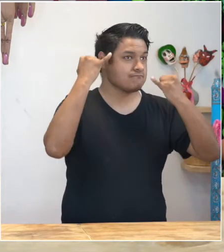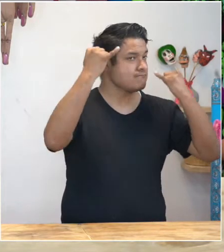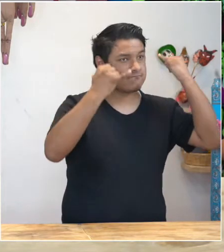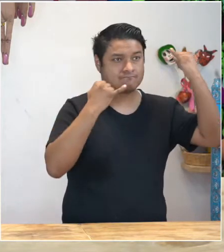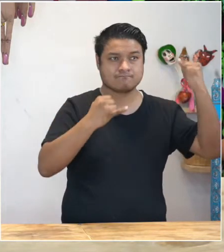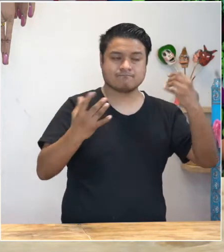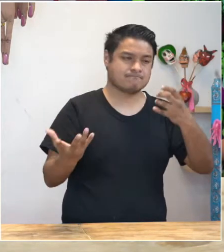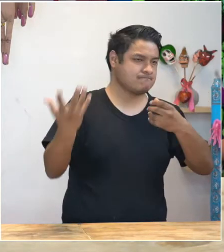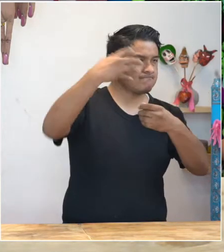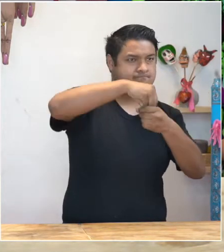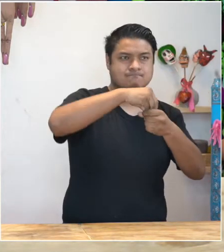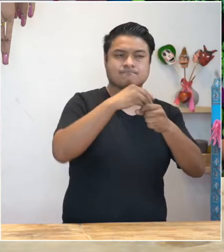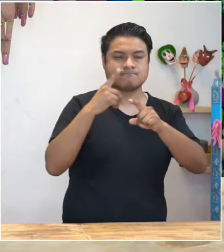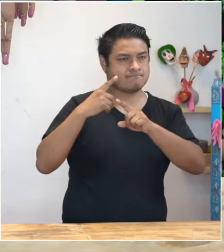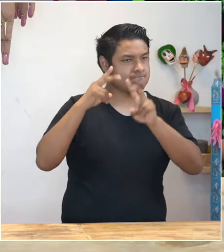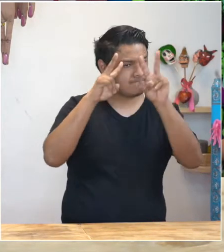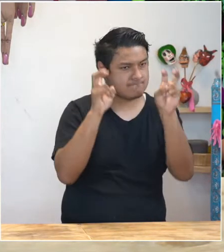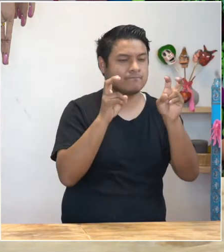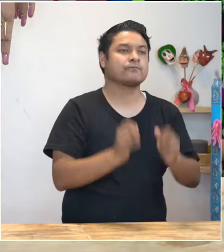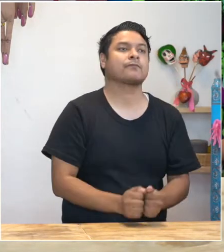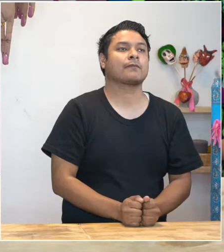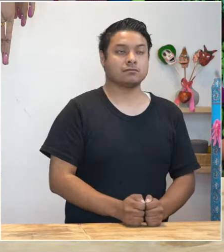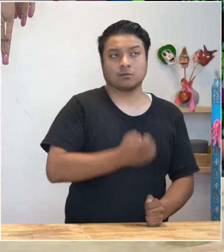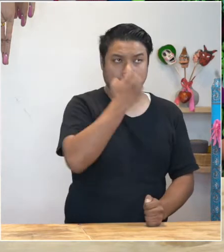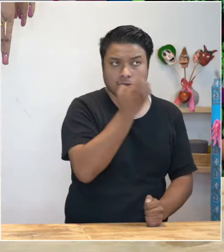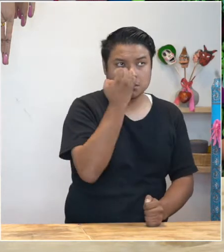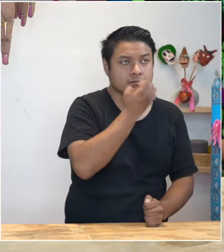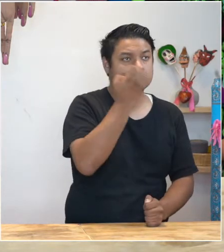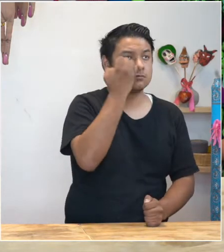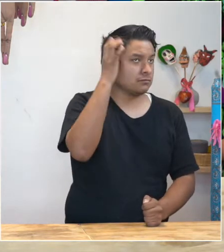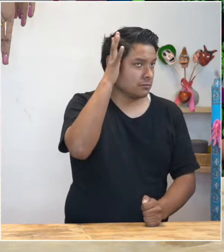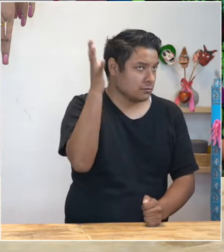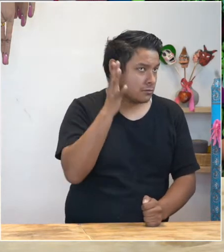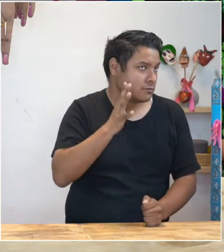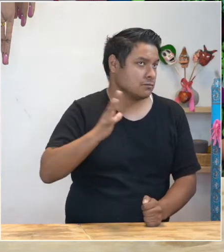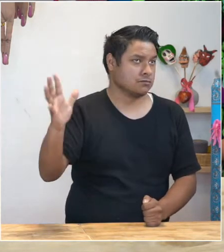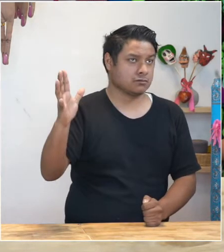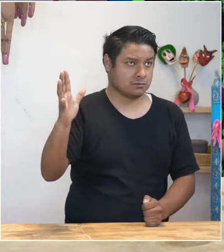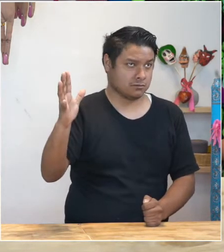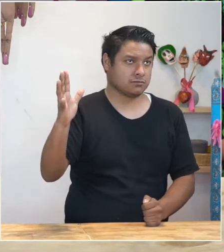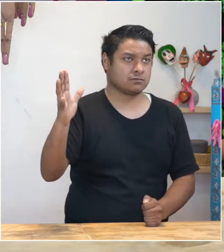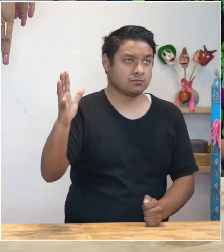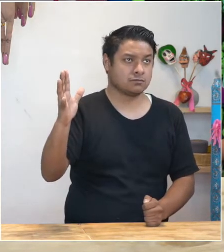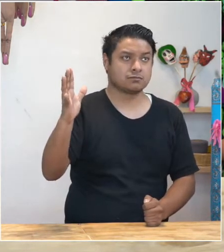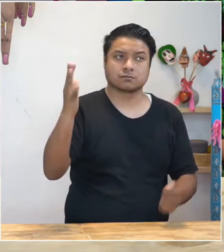proyecto. ¿Por qué se los comento? Porque me gustaría que ustedes al escucharlo